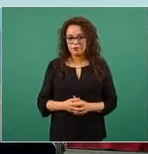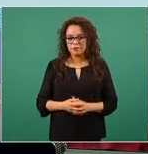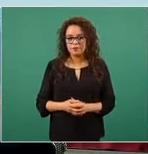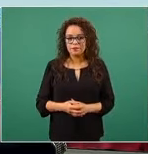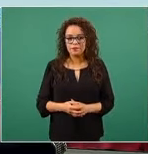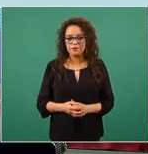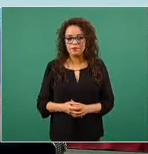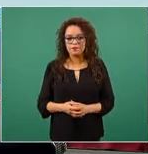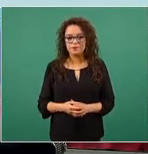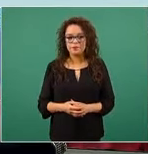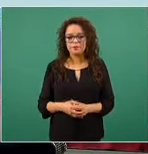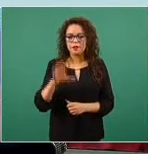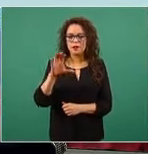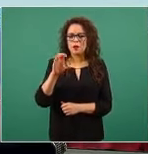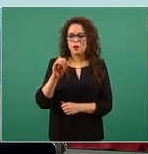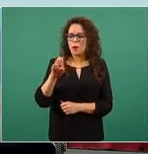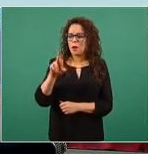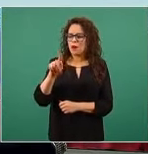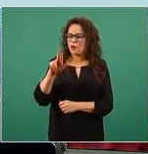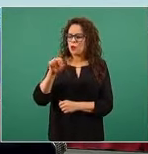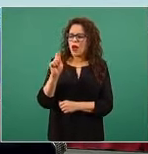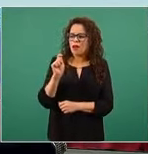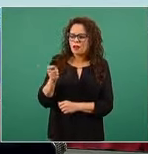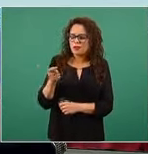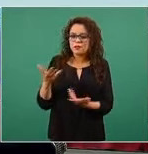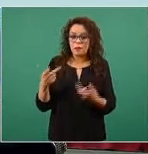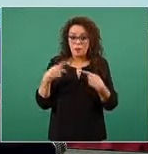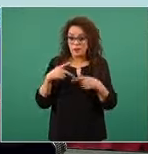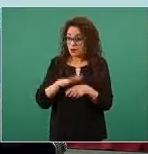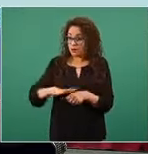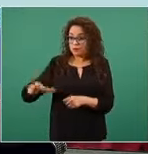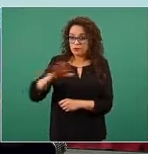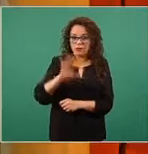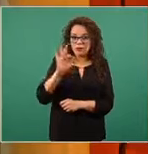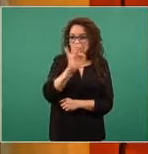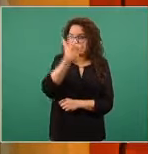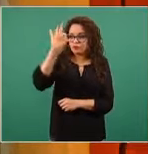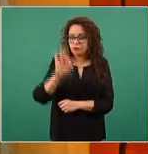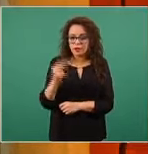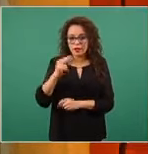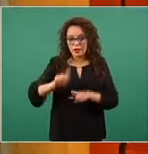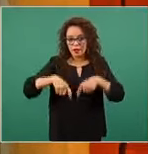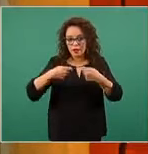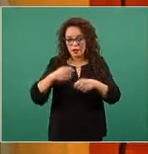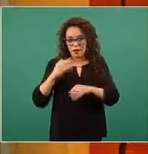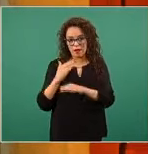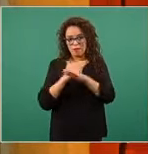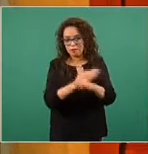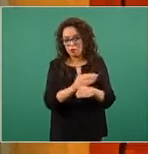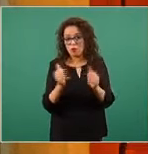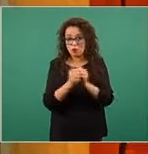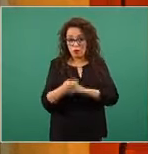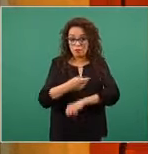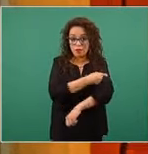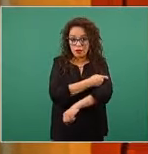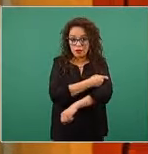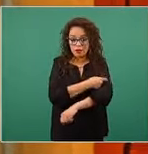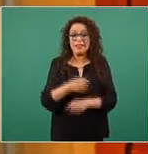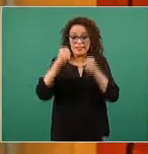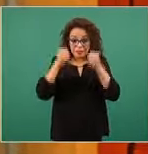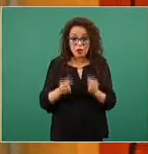llamamos cobertura a qué porcentaje de la población que debe ser protegida por vacunas está realmente